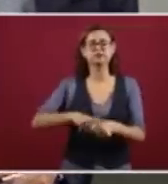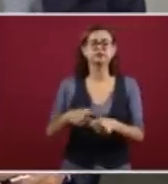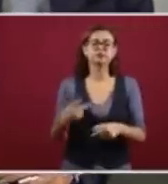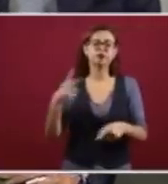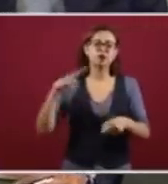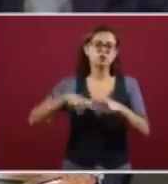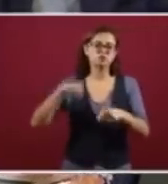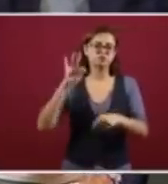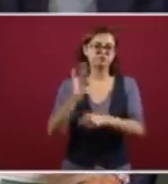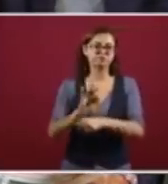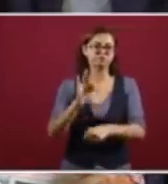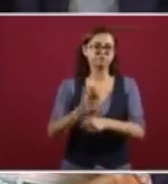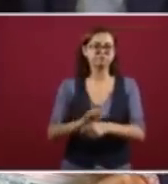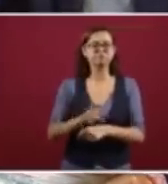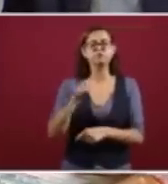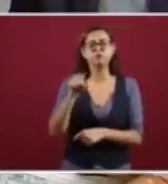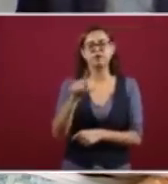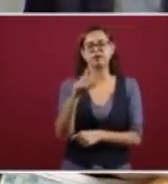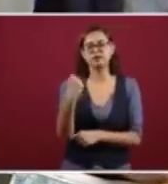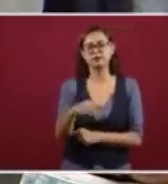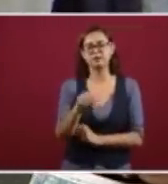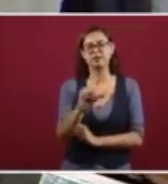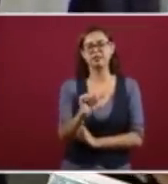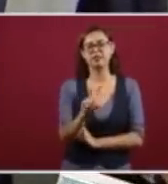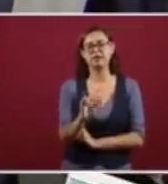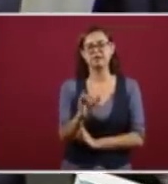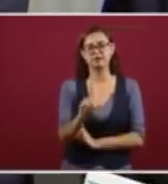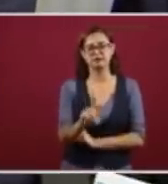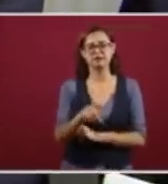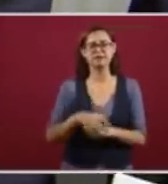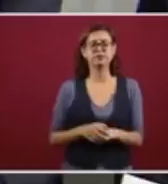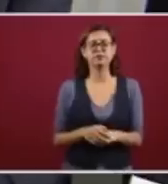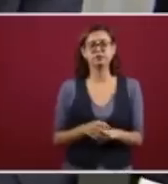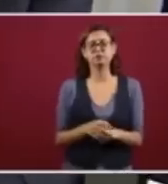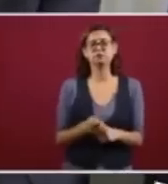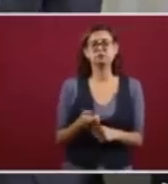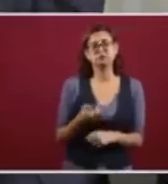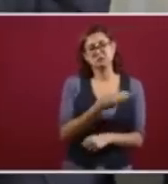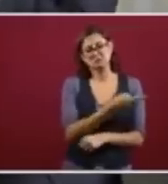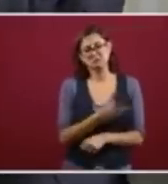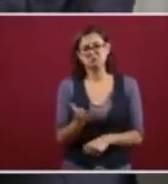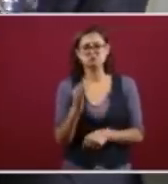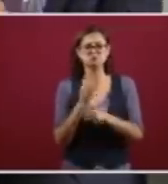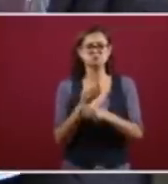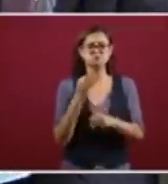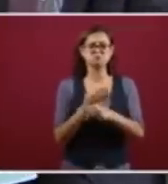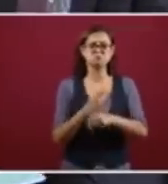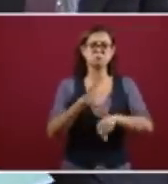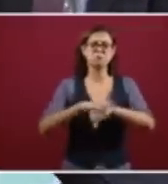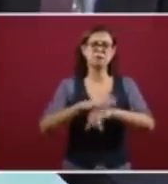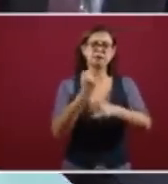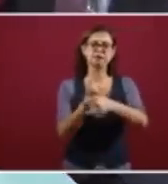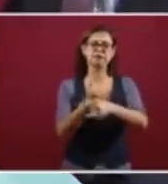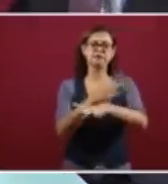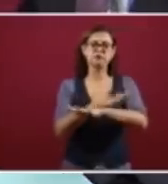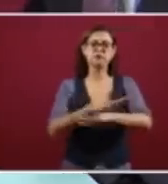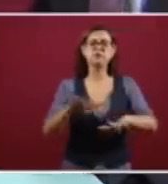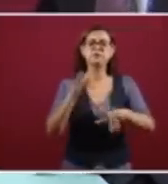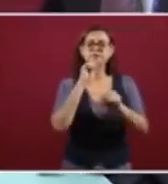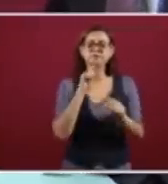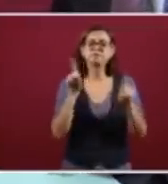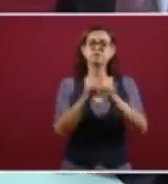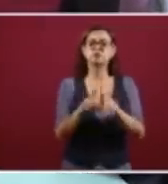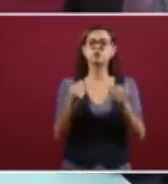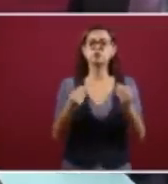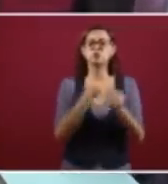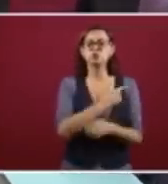León Romero. Ellos van a informarnos y también nos da mucho gusto que